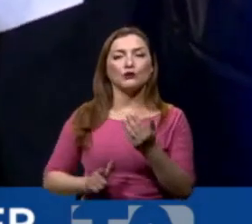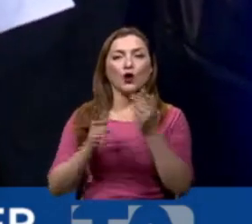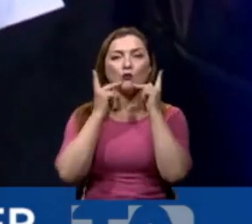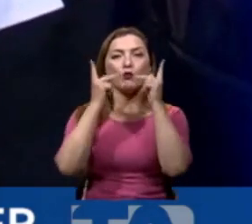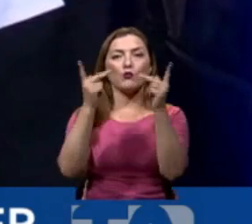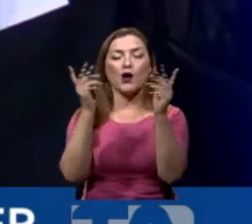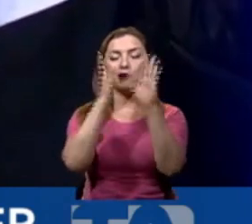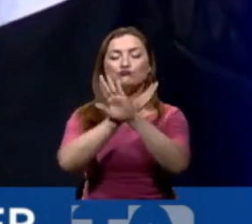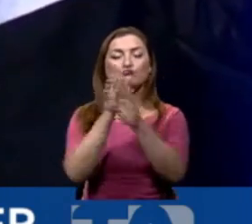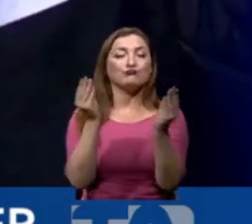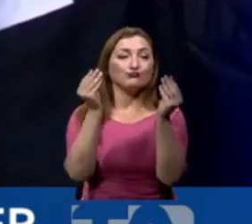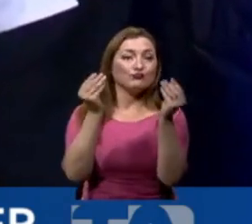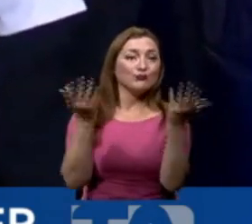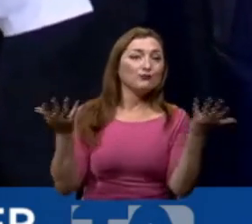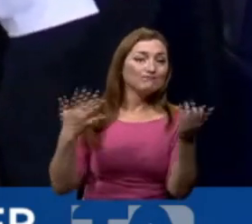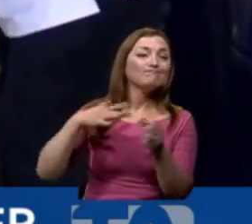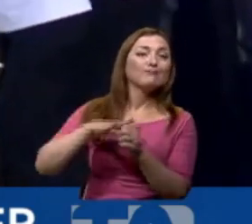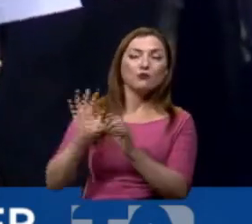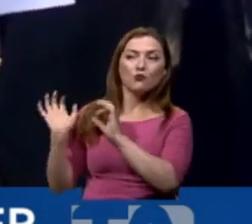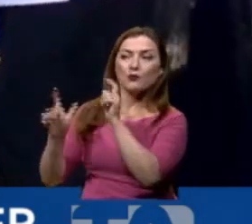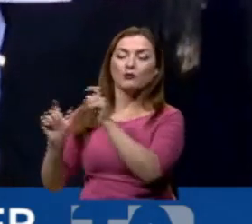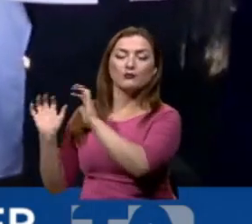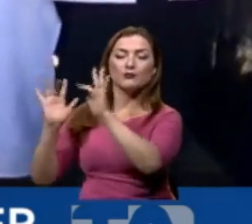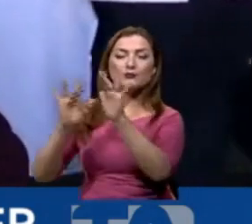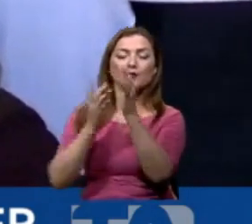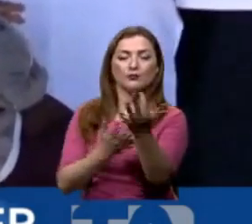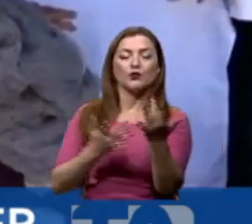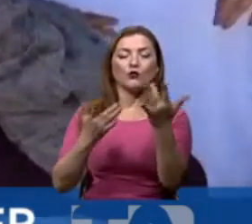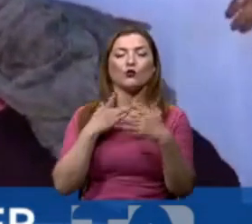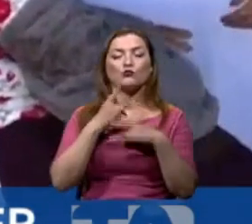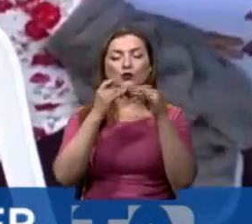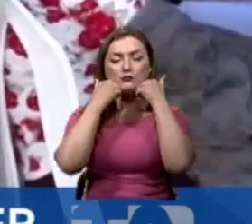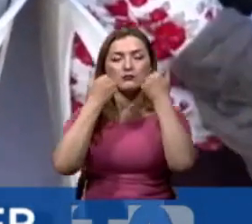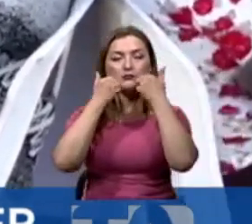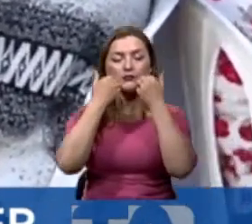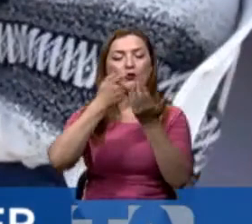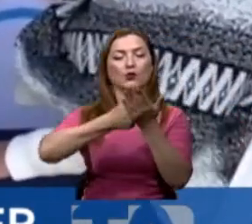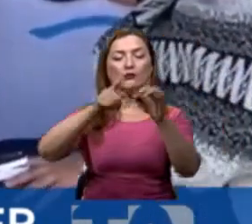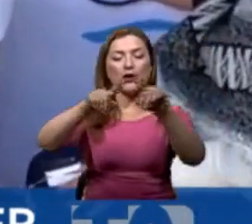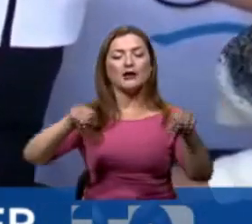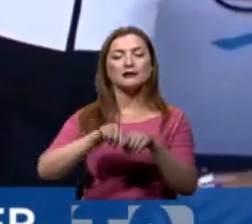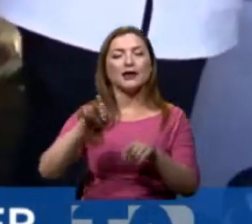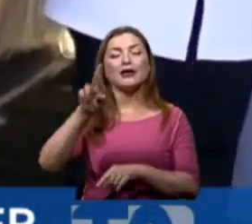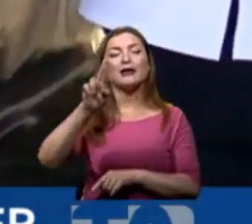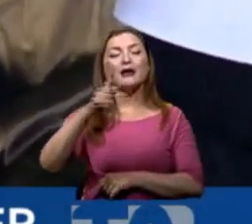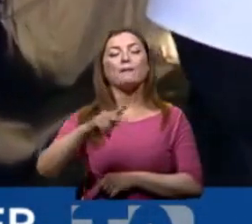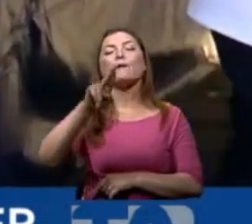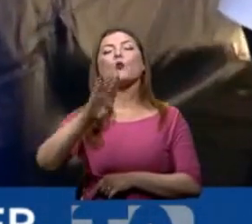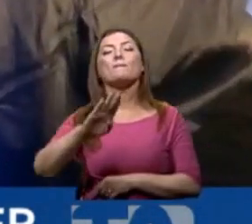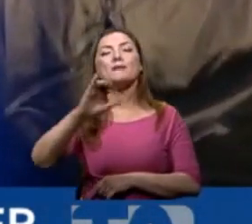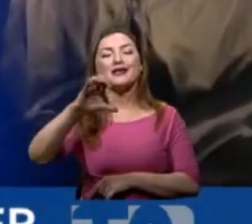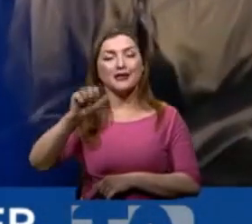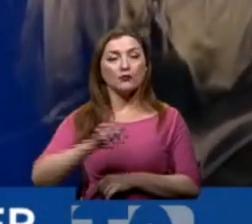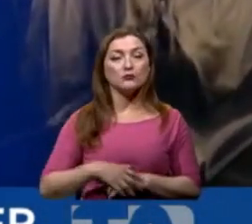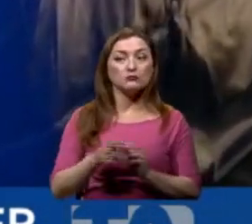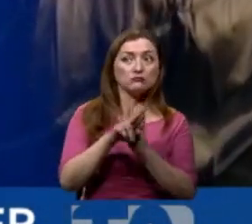de calidad, y por eso tanta influencia de la gente. Vengan, les esperamos con muchísimo cariño aquí en la Plaza de la República. ¿Hay algún requisito? Sabemos